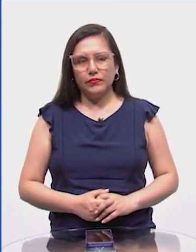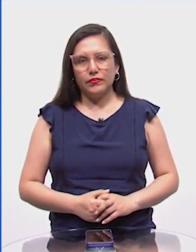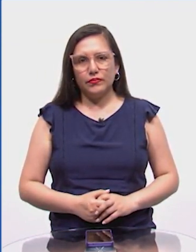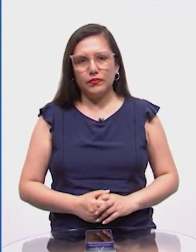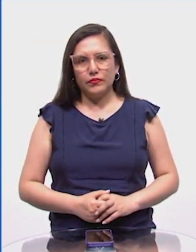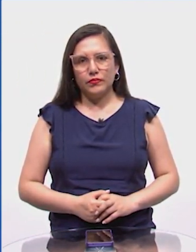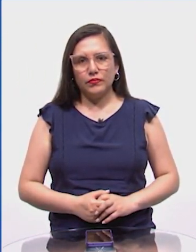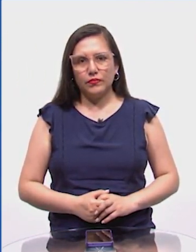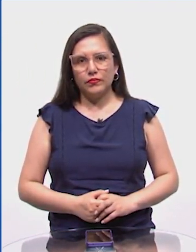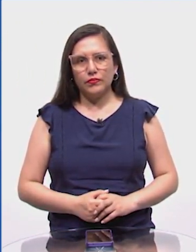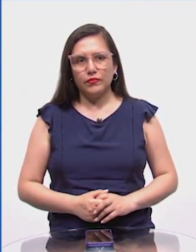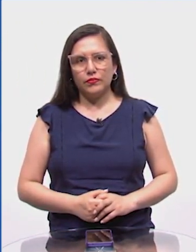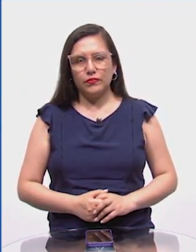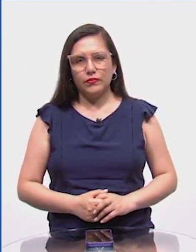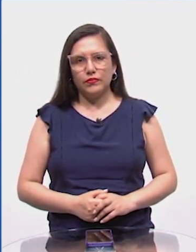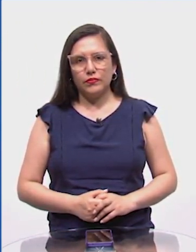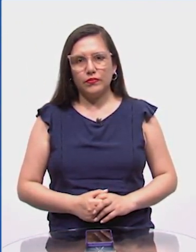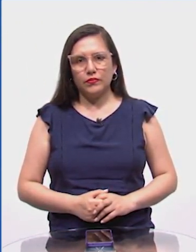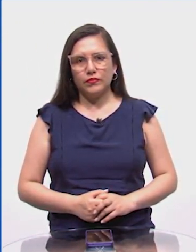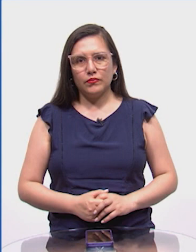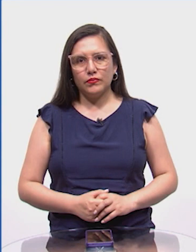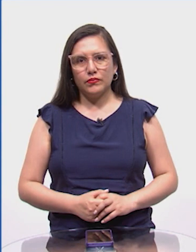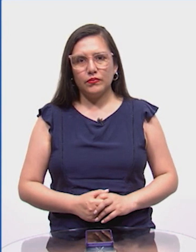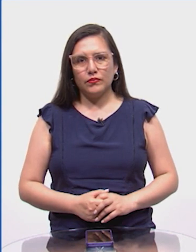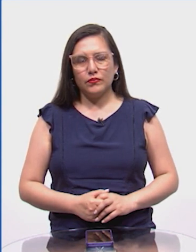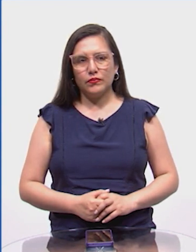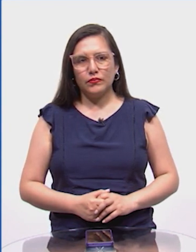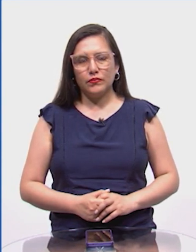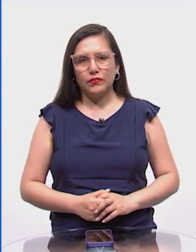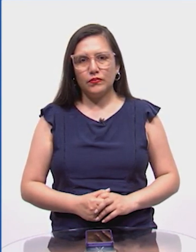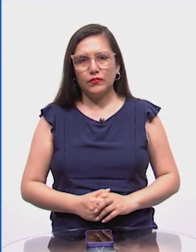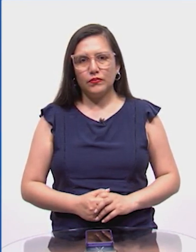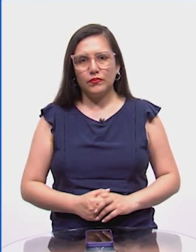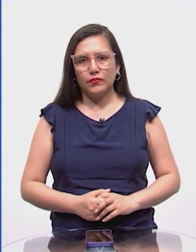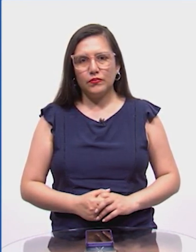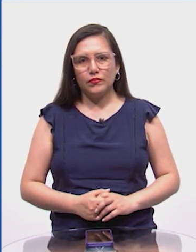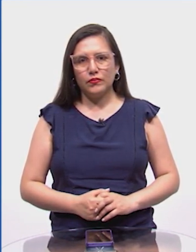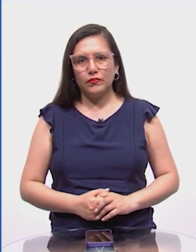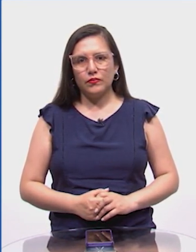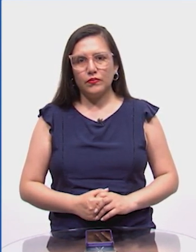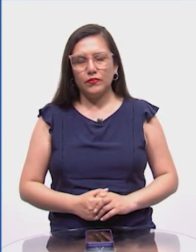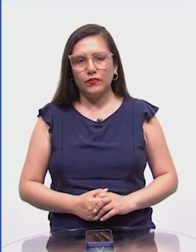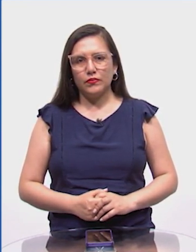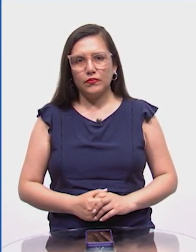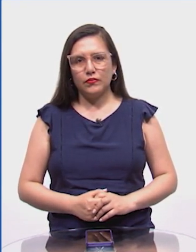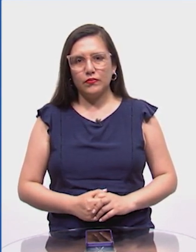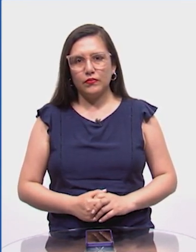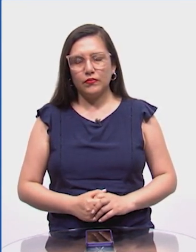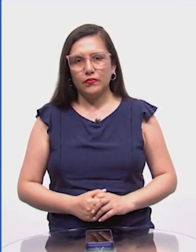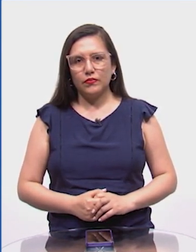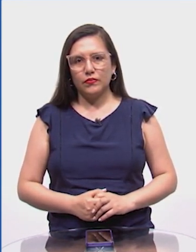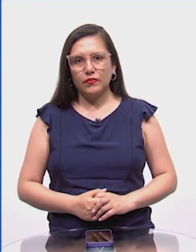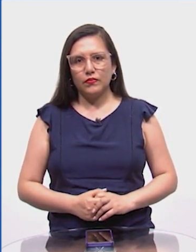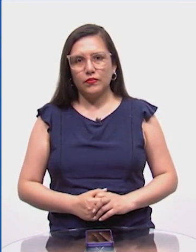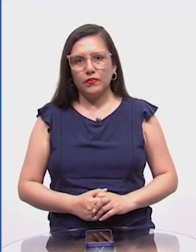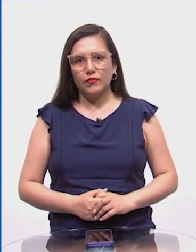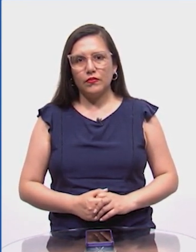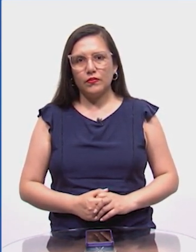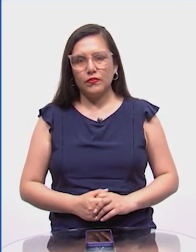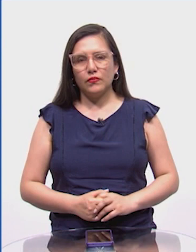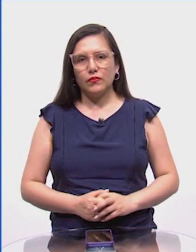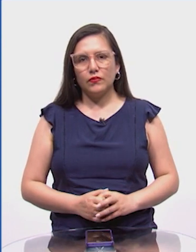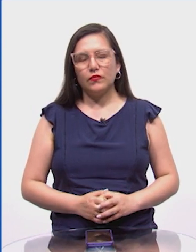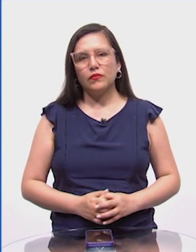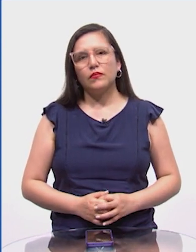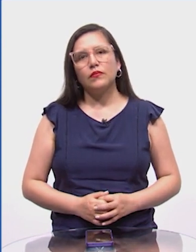Sí, es fuerte. El subempleo también ha subido fuertemente. El subempleo es por ingreso, o sea, trabaja sus